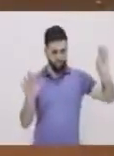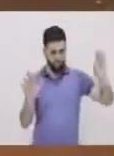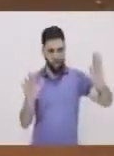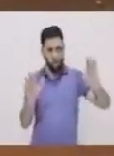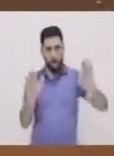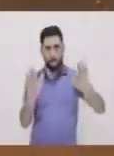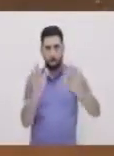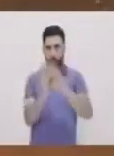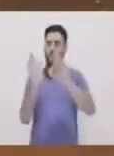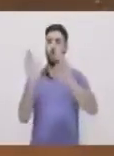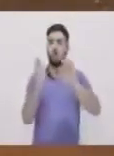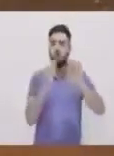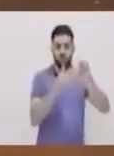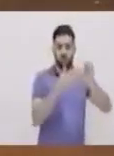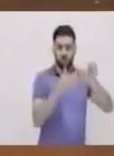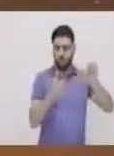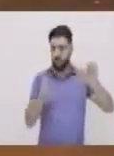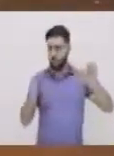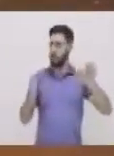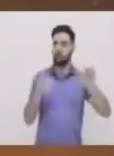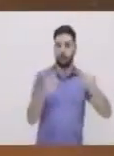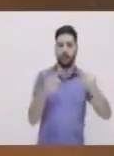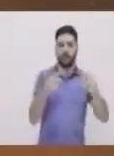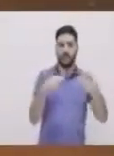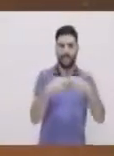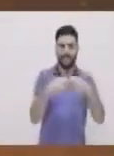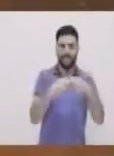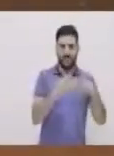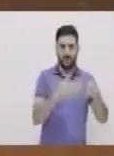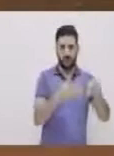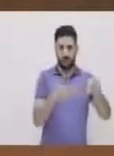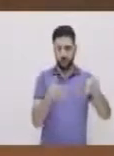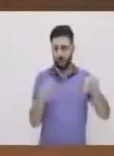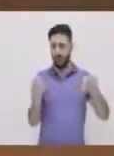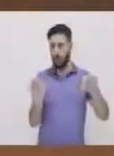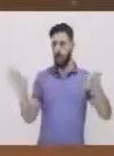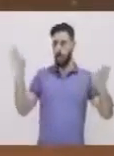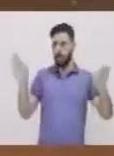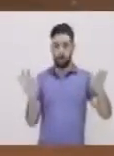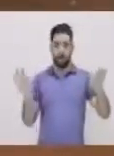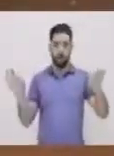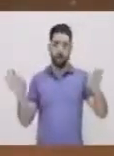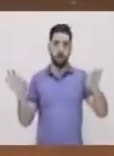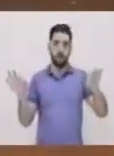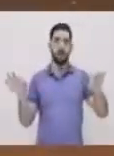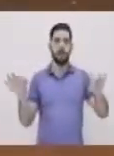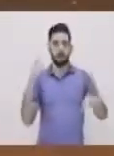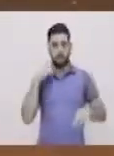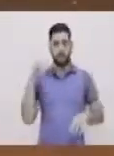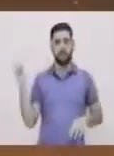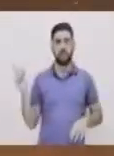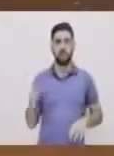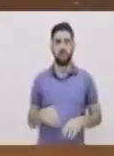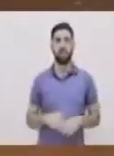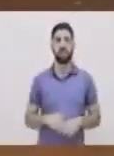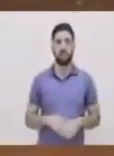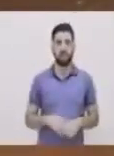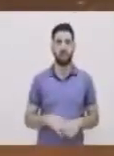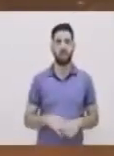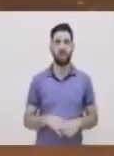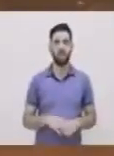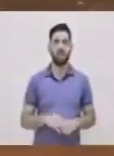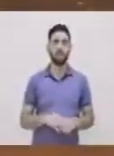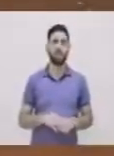cierta energía, la transmitió, ¿sí?, aplicando también la ley de conservación de la energía. Y